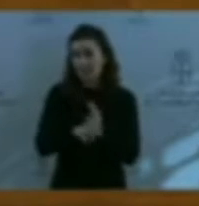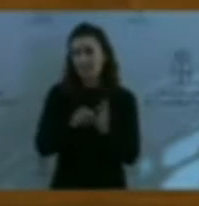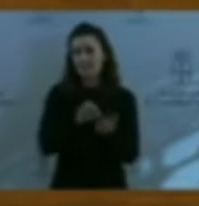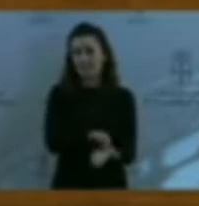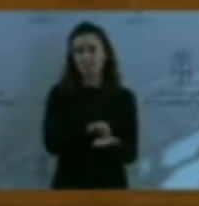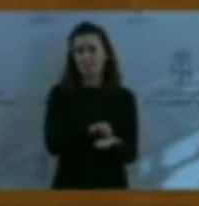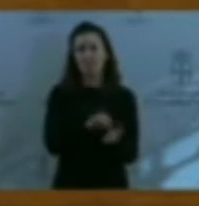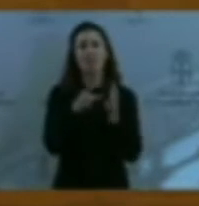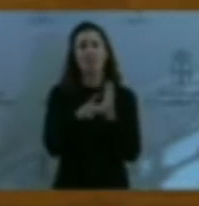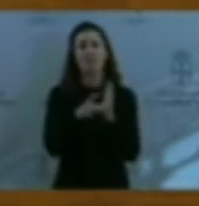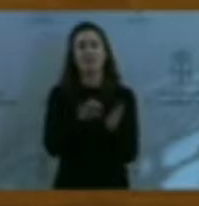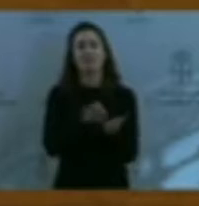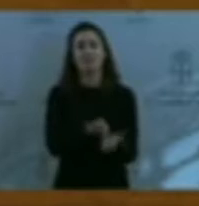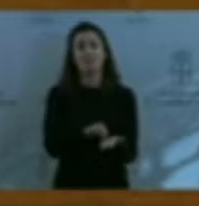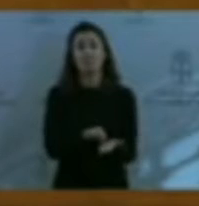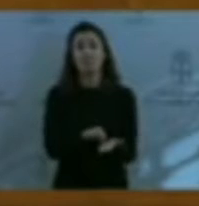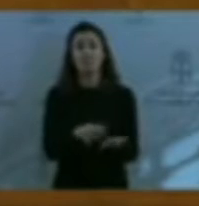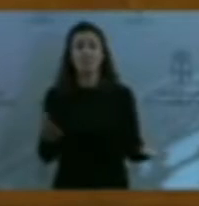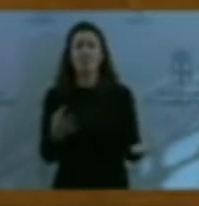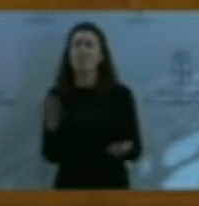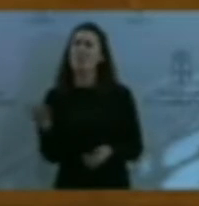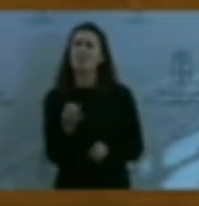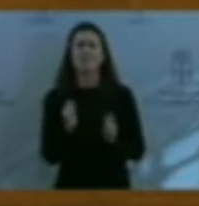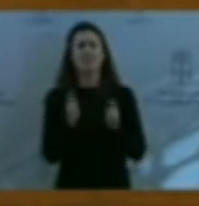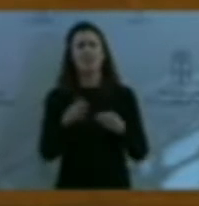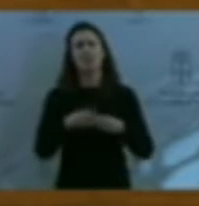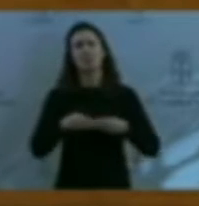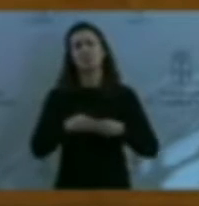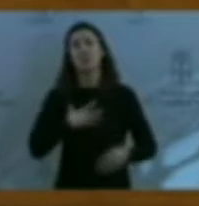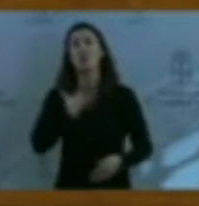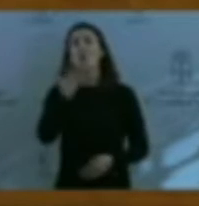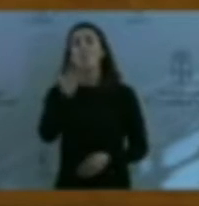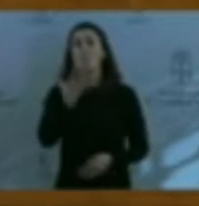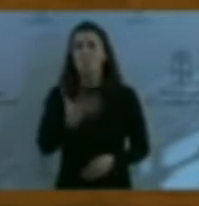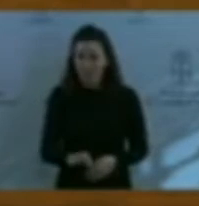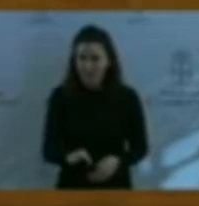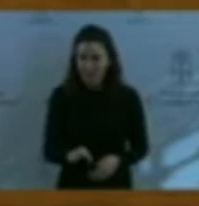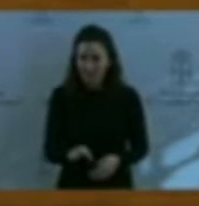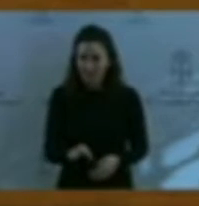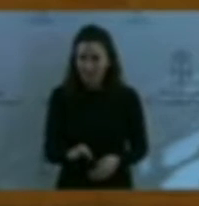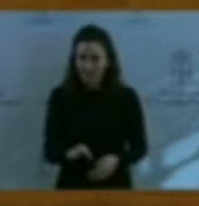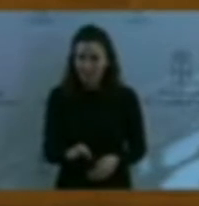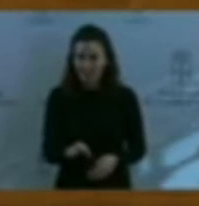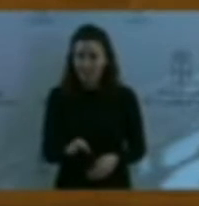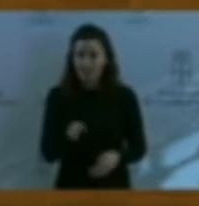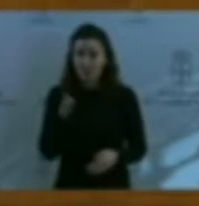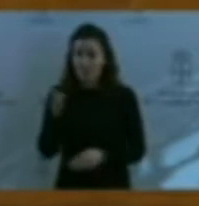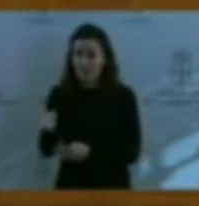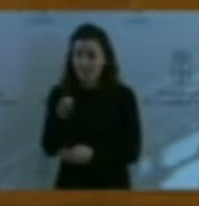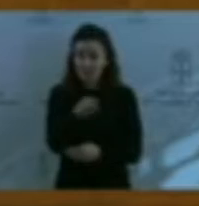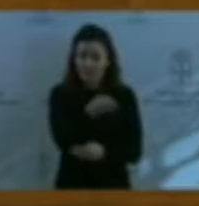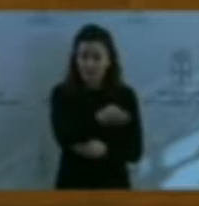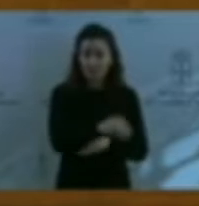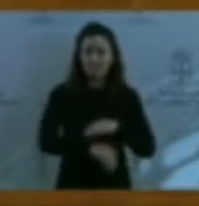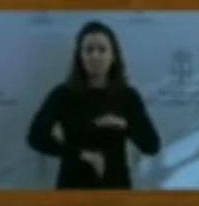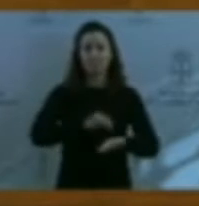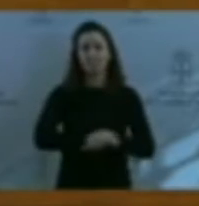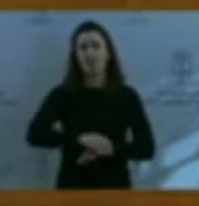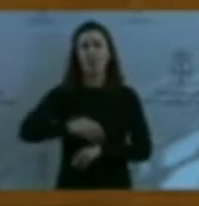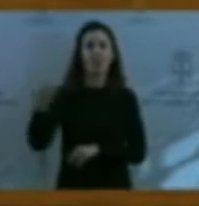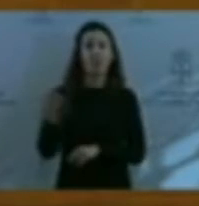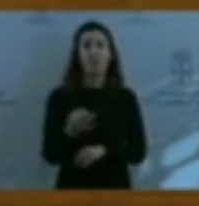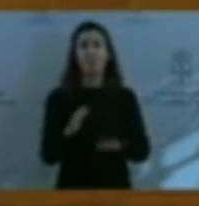debe dar al usuario la posibilidad de que se cumpla donde sea. Pero esa es la garantía.